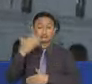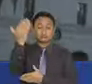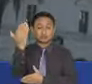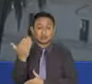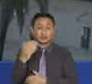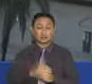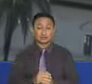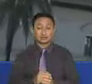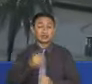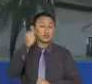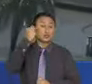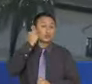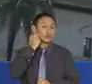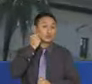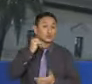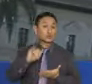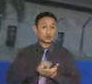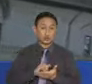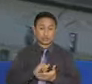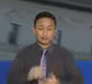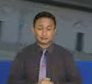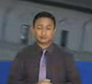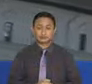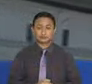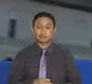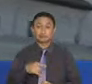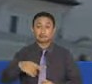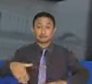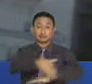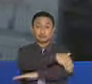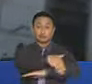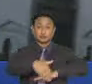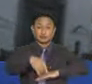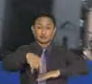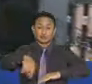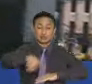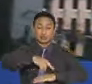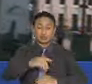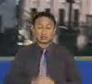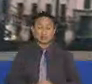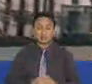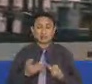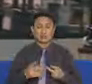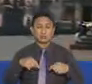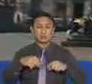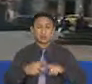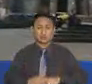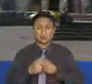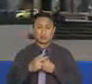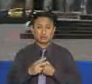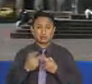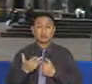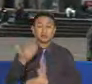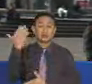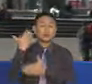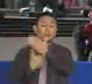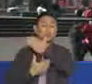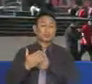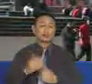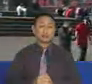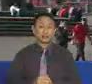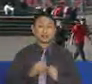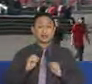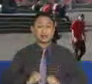José de sucre y aquí en estas calles tradicionales de nuestro centro histórico también nace la historia del